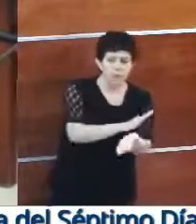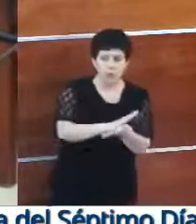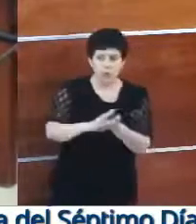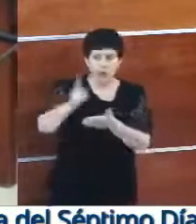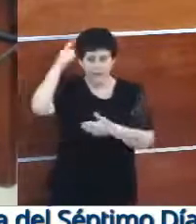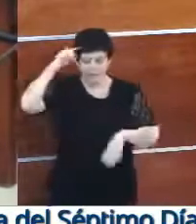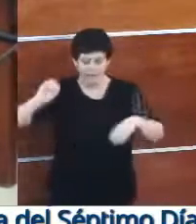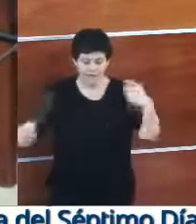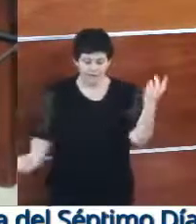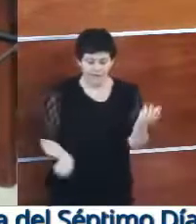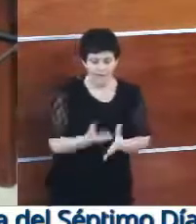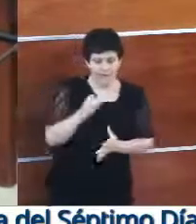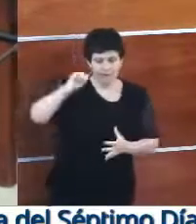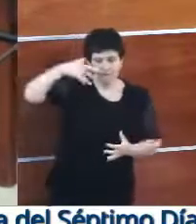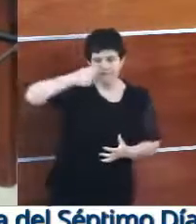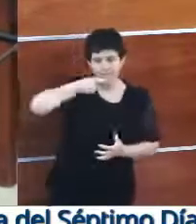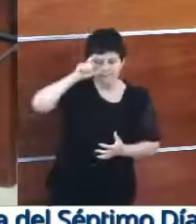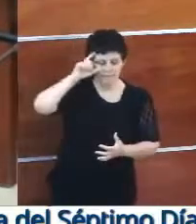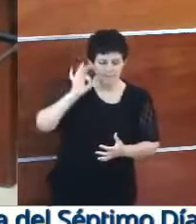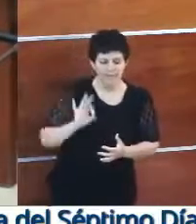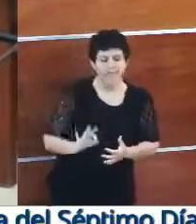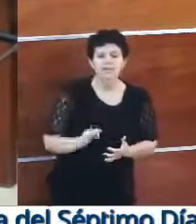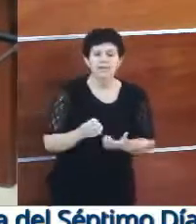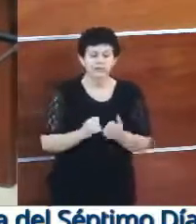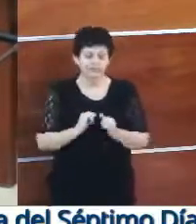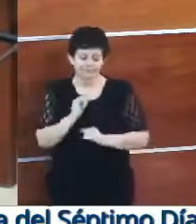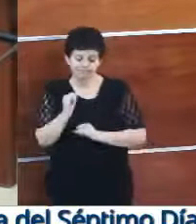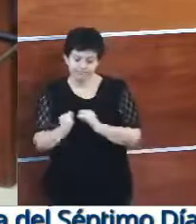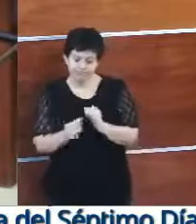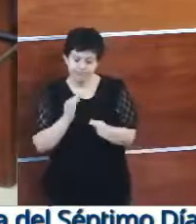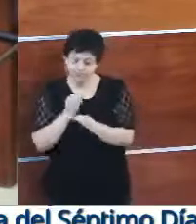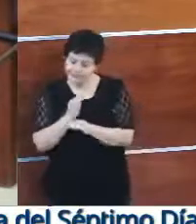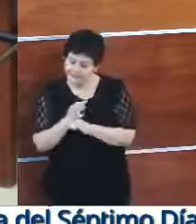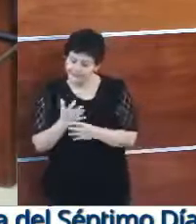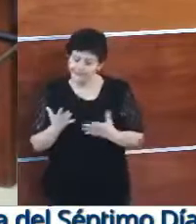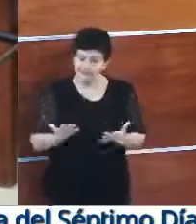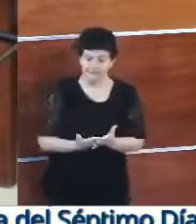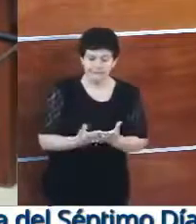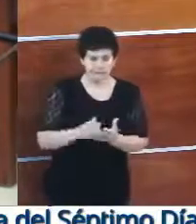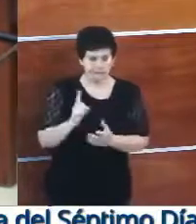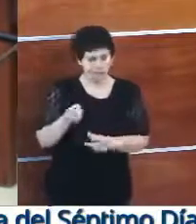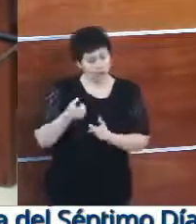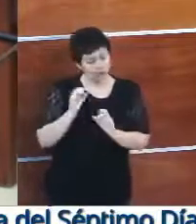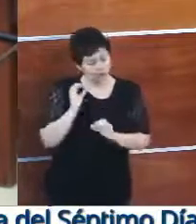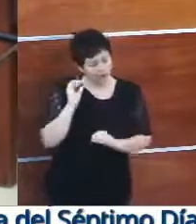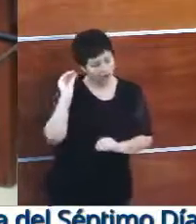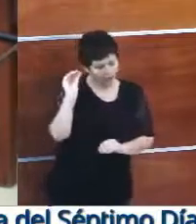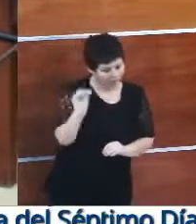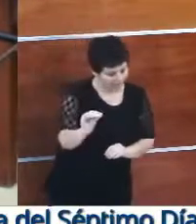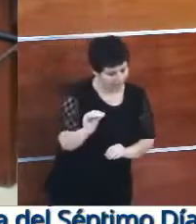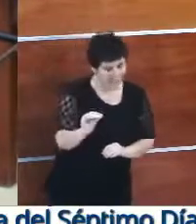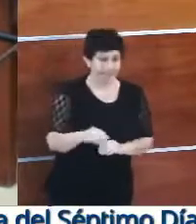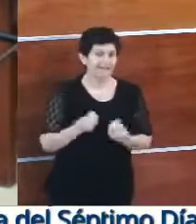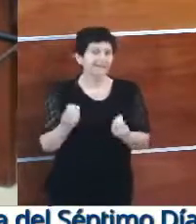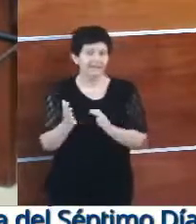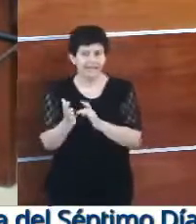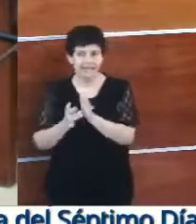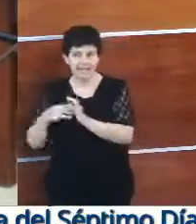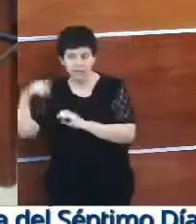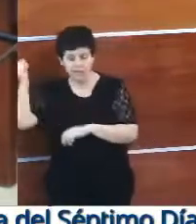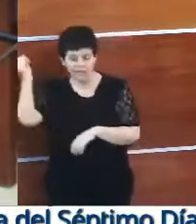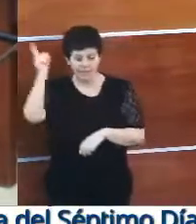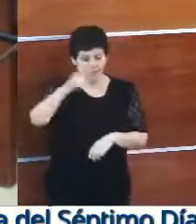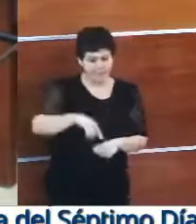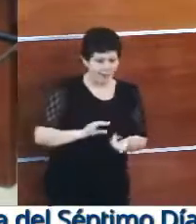Mateo 24, verso 42 al 44, Él nos advierte que su venida va a ser repentina, como ladrón